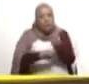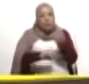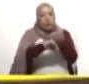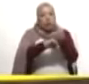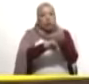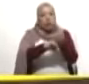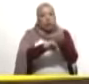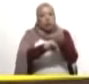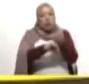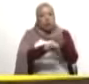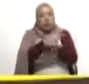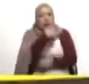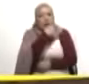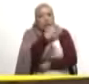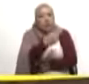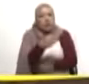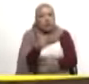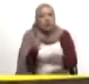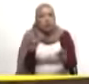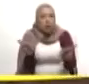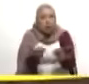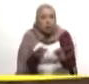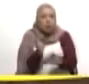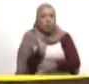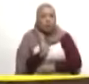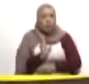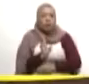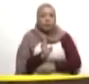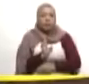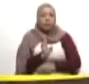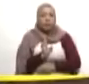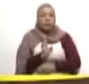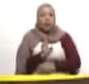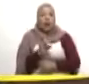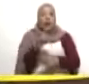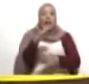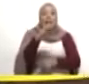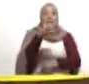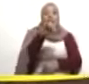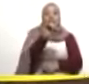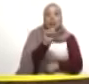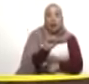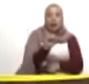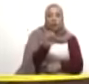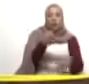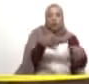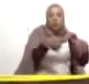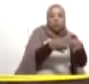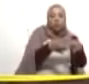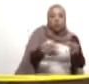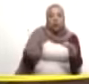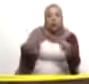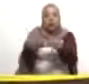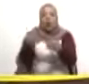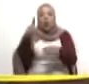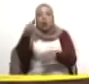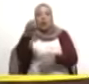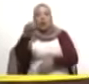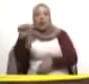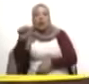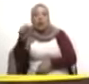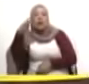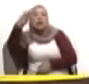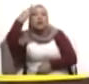Es sencillo la conclusión, ¿verdad? Si lo hace la CIA y la DEA, ¿lo sabrá el gobierno de Estados Unidos?